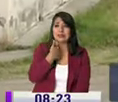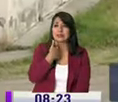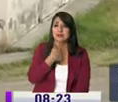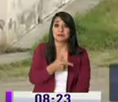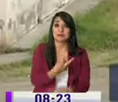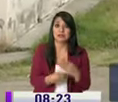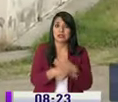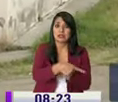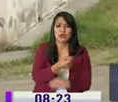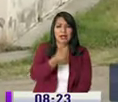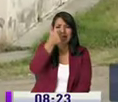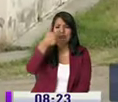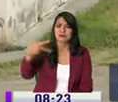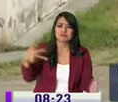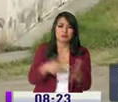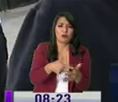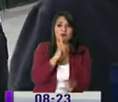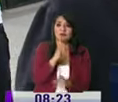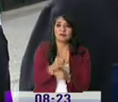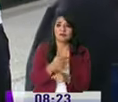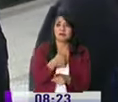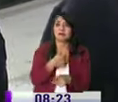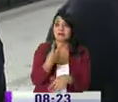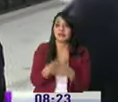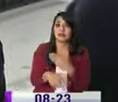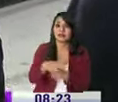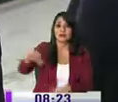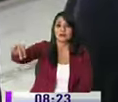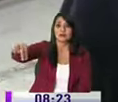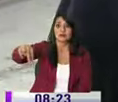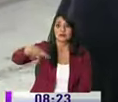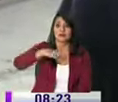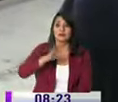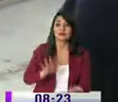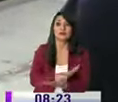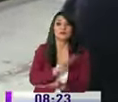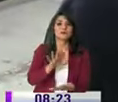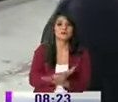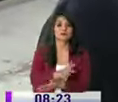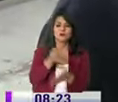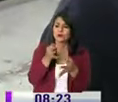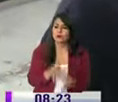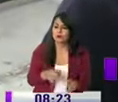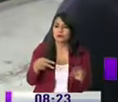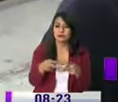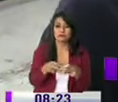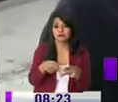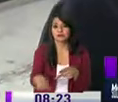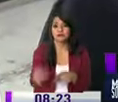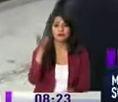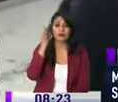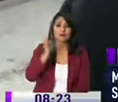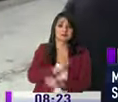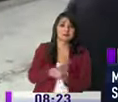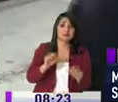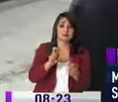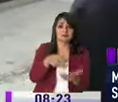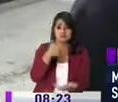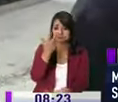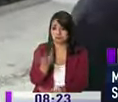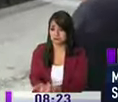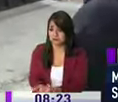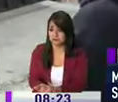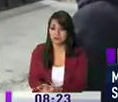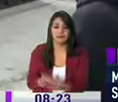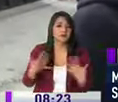a mi niño le coge, porque estaba así mismo llegando de la escuelita. Casi le coge y de ahí la señora casi se vira por no cogerle a